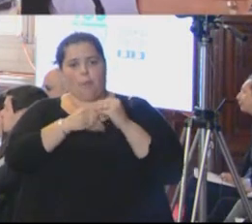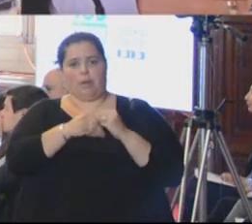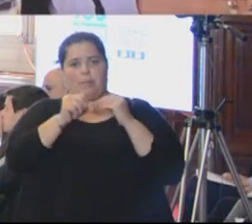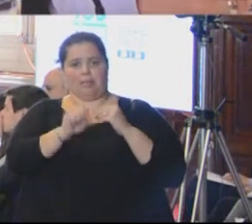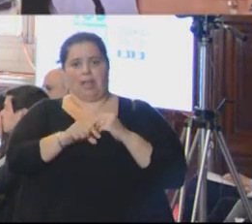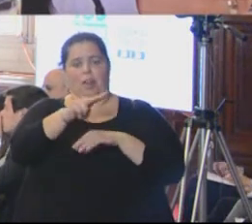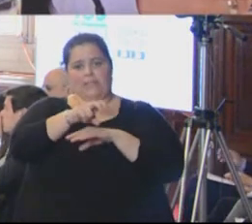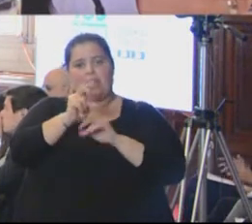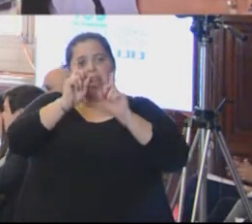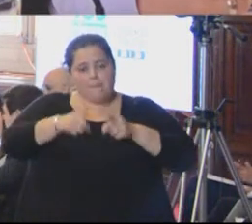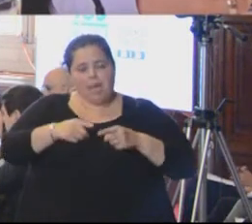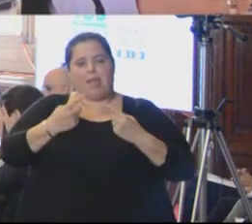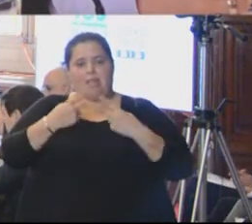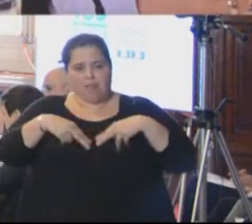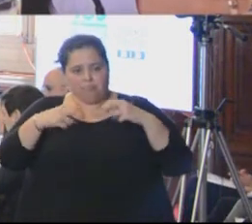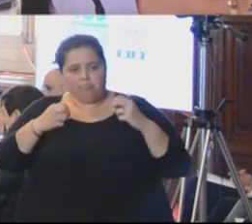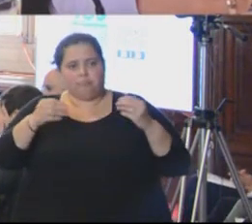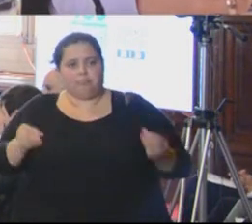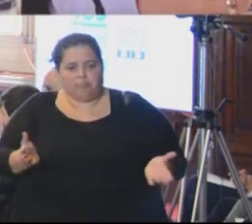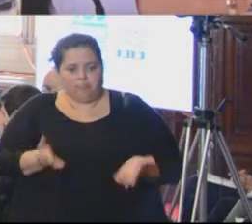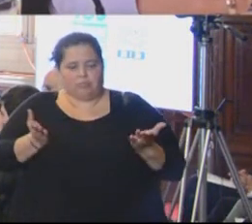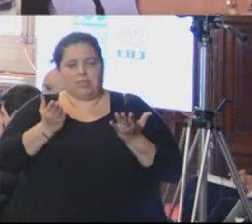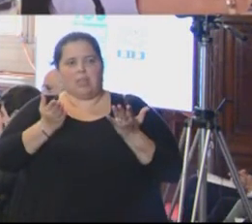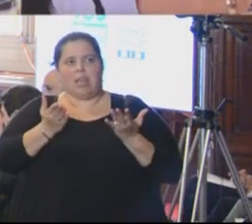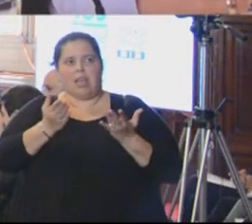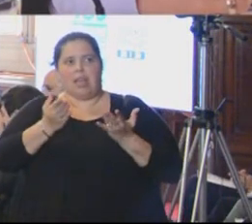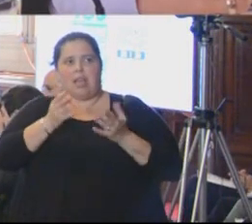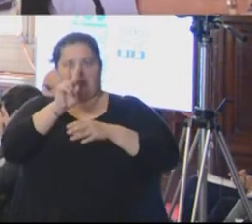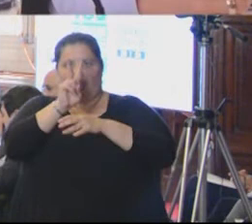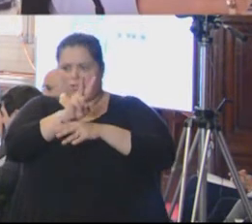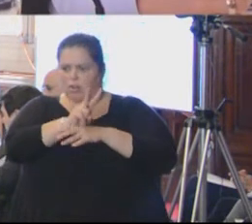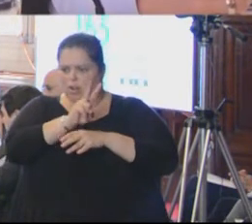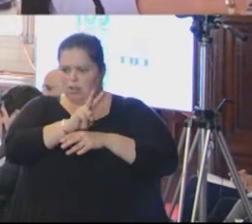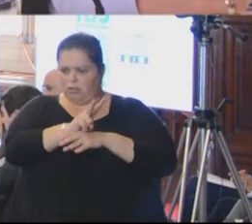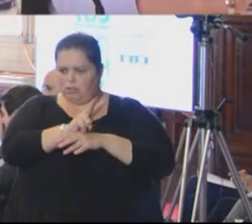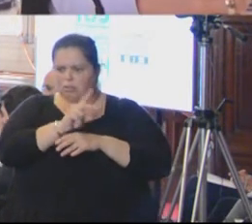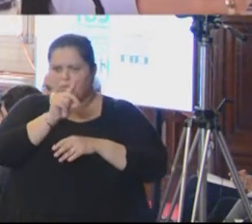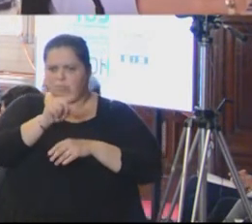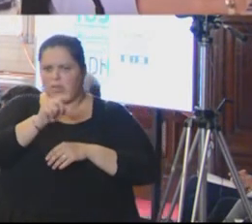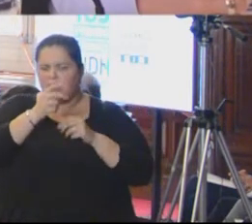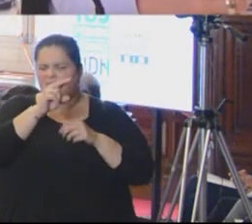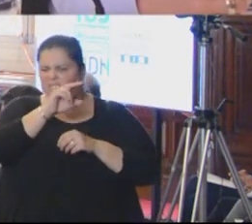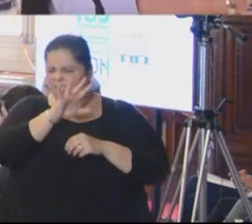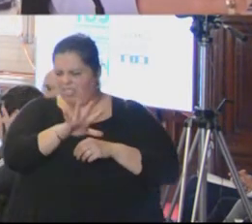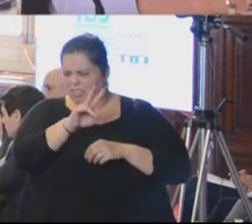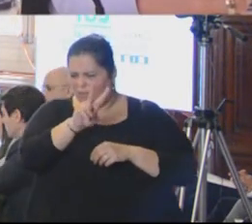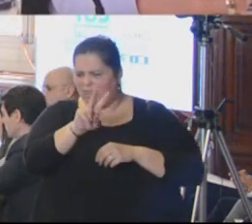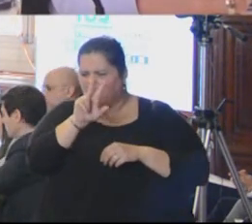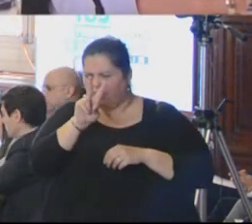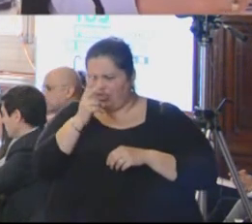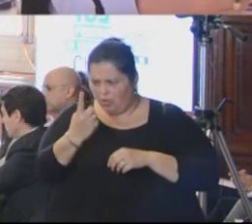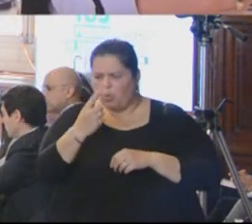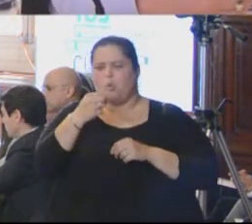Plan de Fortalecimiento de la Acción Penal en 501 municipios. Se está culminando la primera fase, que implica la presencia institucional